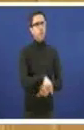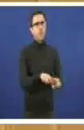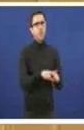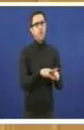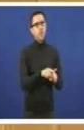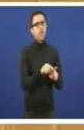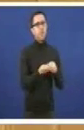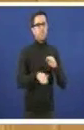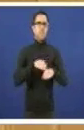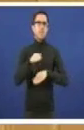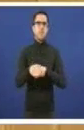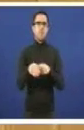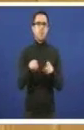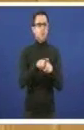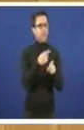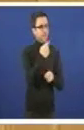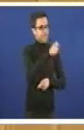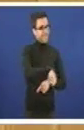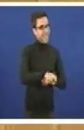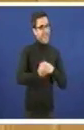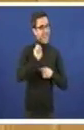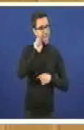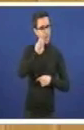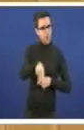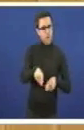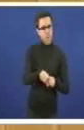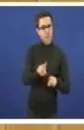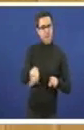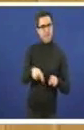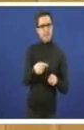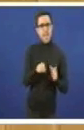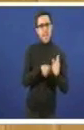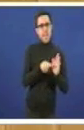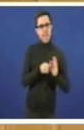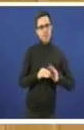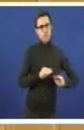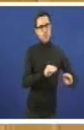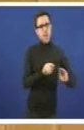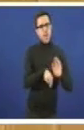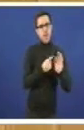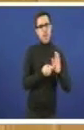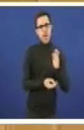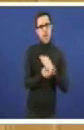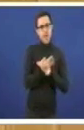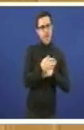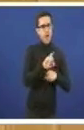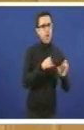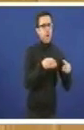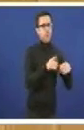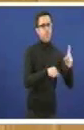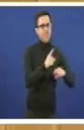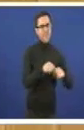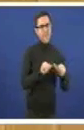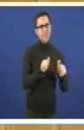recoñecendo que é unha lei súa que é unha lei nacionalista a que abre a porta no ano